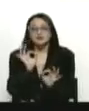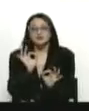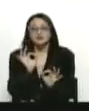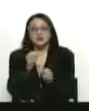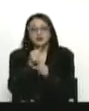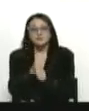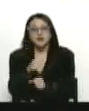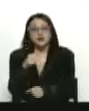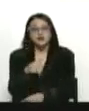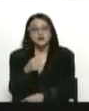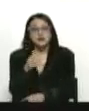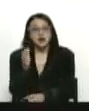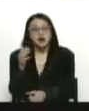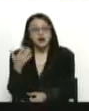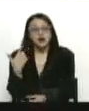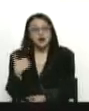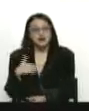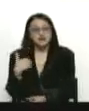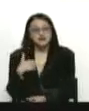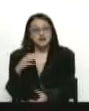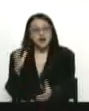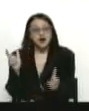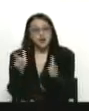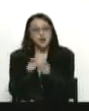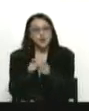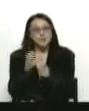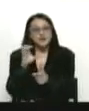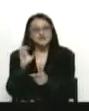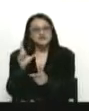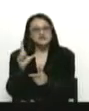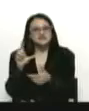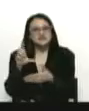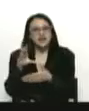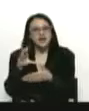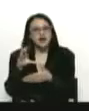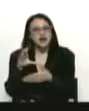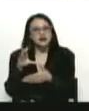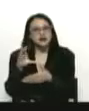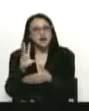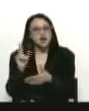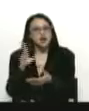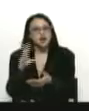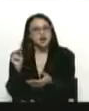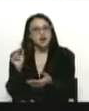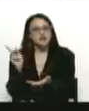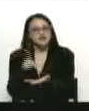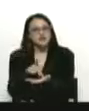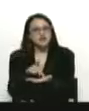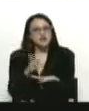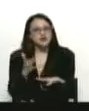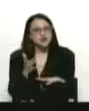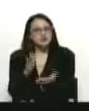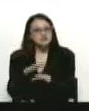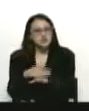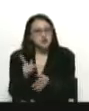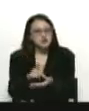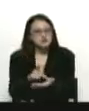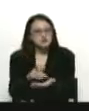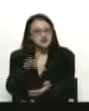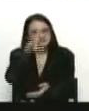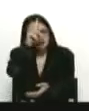en Buenos Aires, para la cumbre de la CELAC y decidió no venir. ¿En algún momento se arrepintió después de no